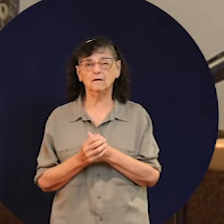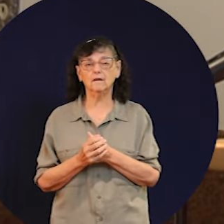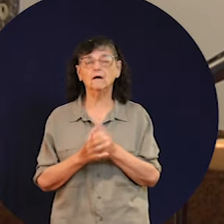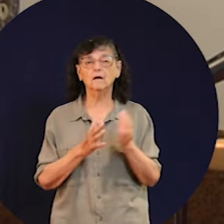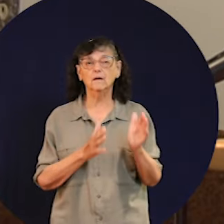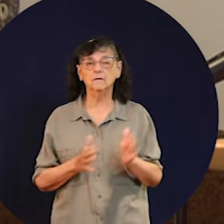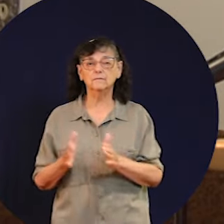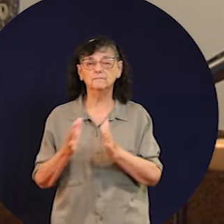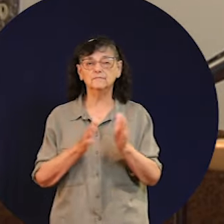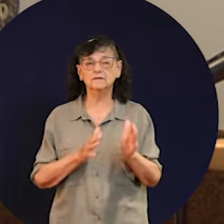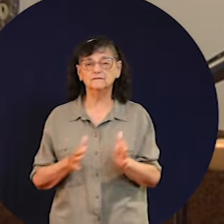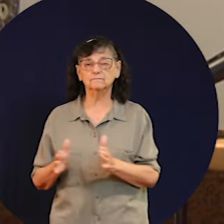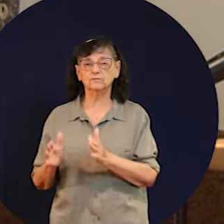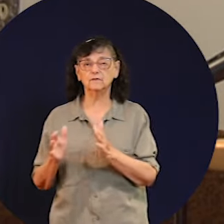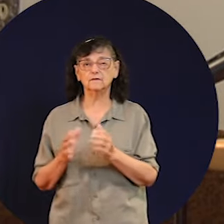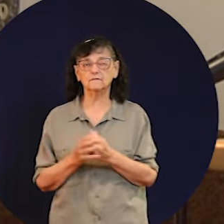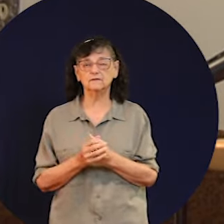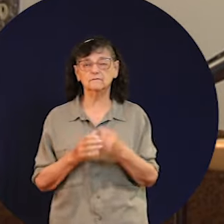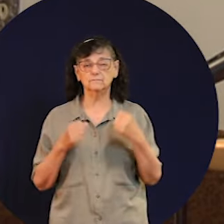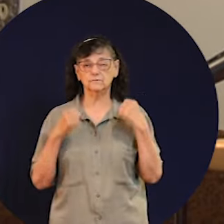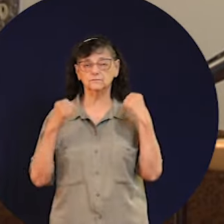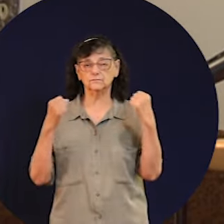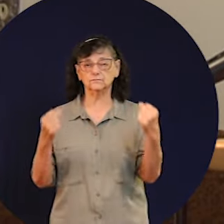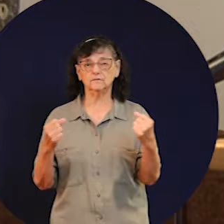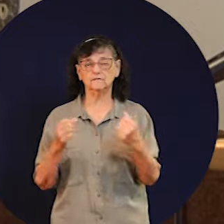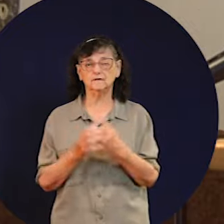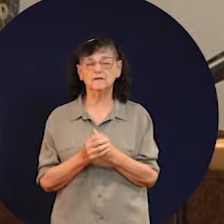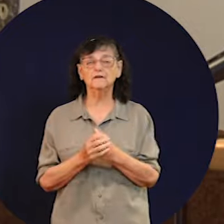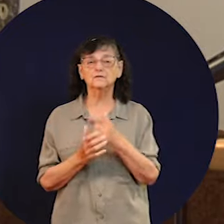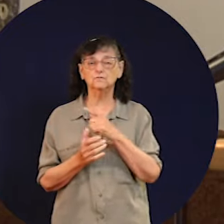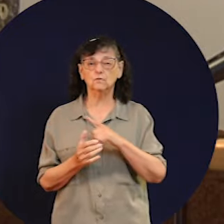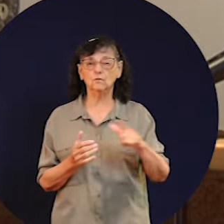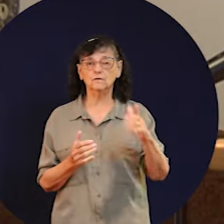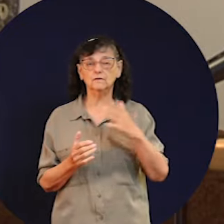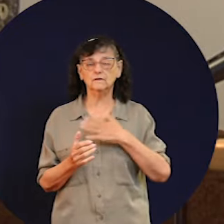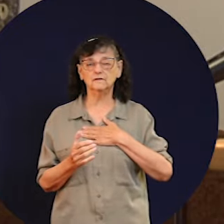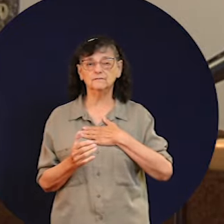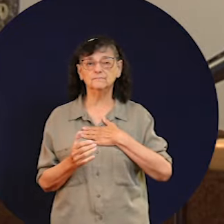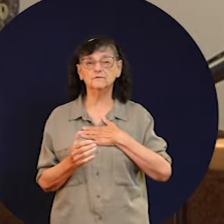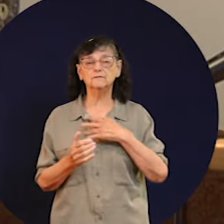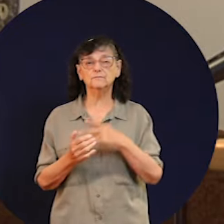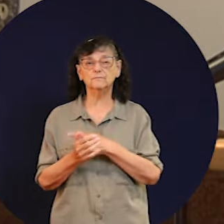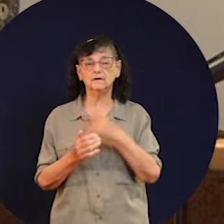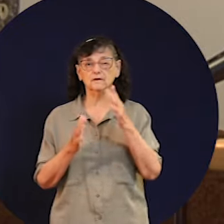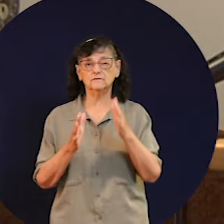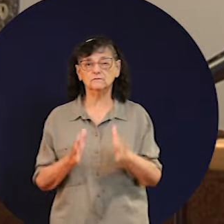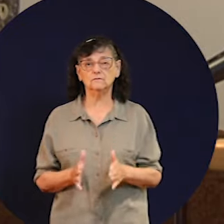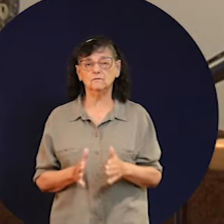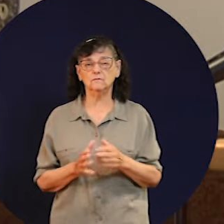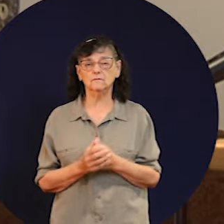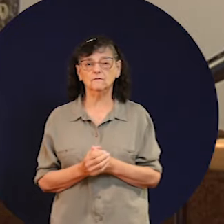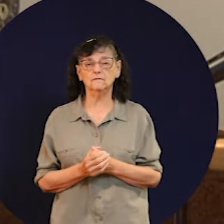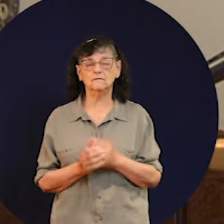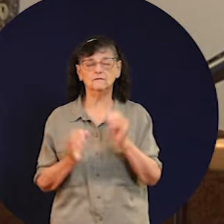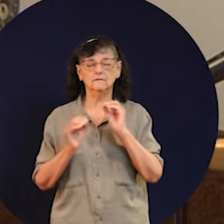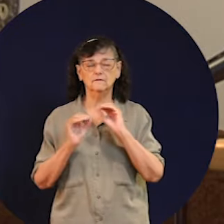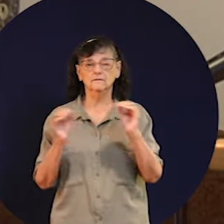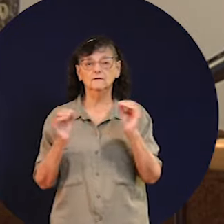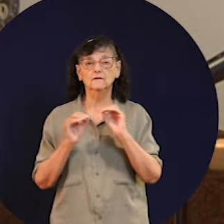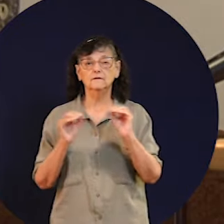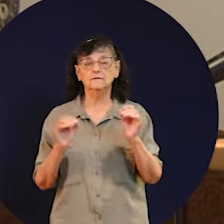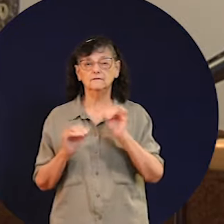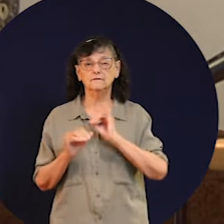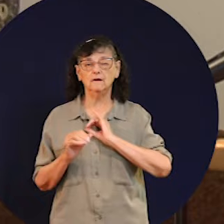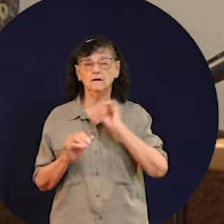prepara mis fuerzas. El Señor es mi pastor,